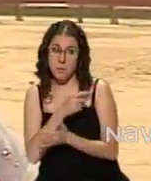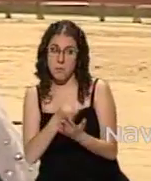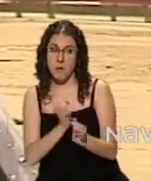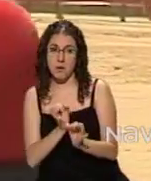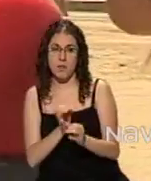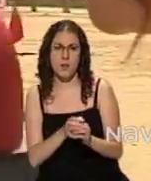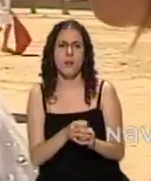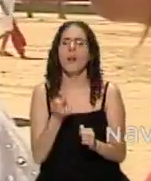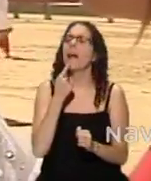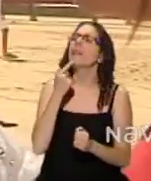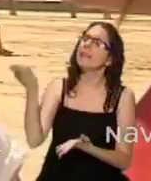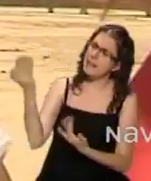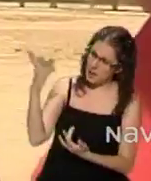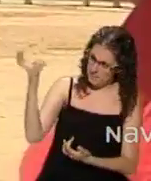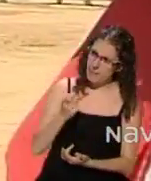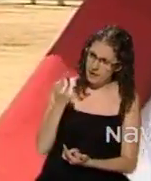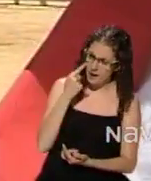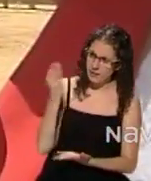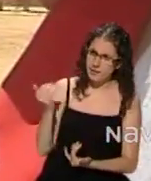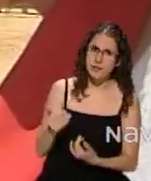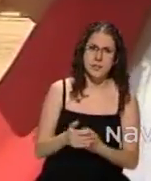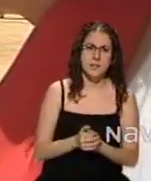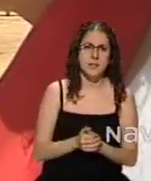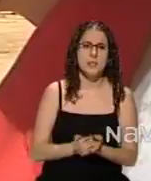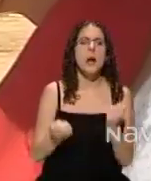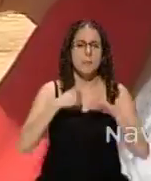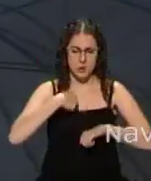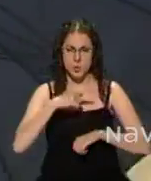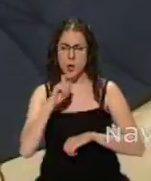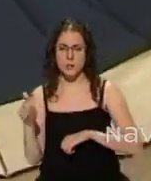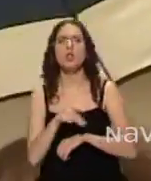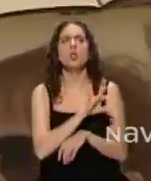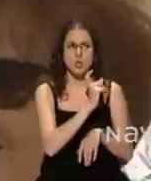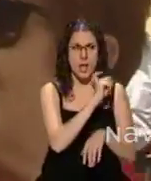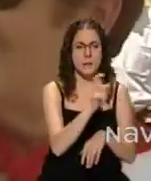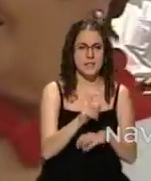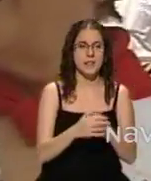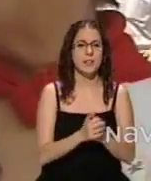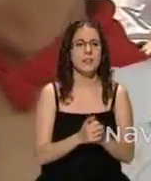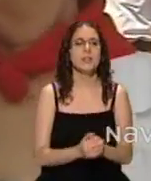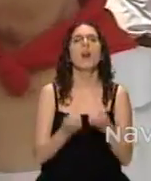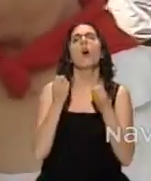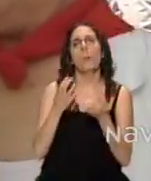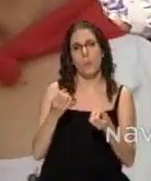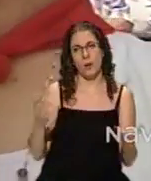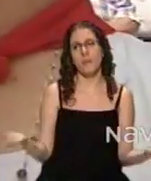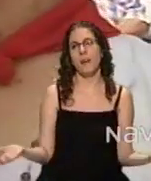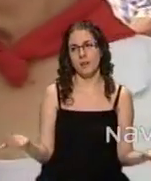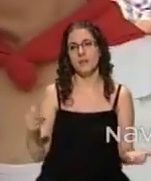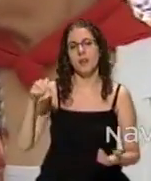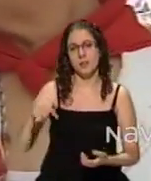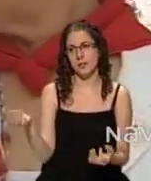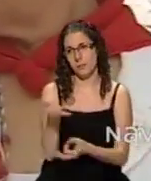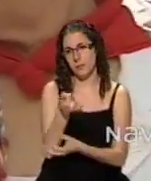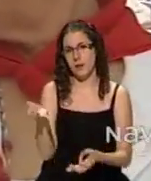venga. ¿Venga ahora? A verme, claro. Vale, yo cojo el recao, ¿eh? Claro. Así sí se puede. Ya, hombre, claro que se